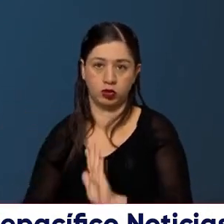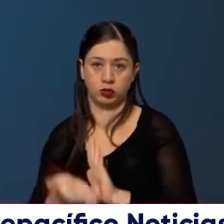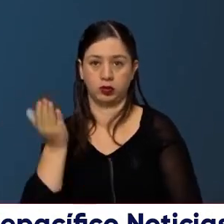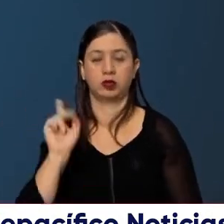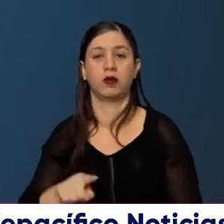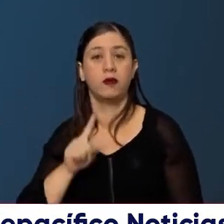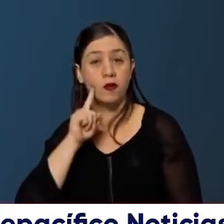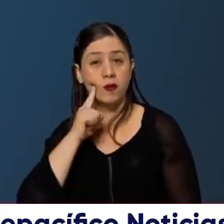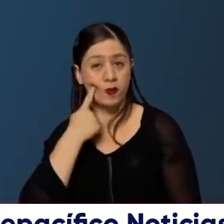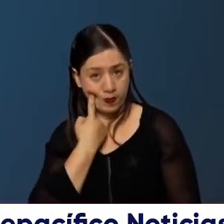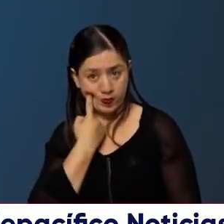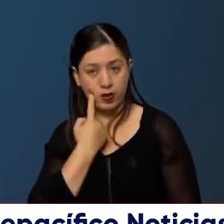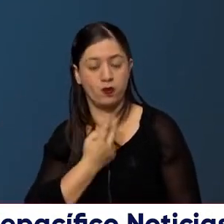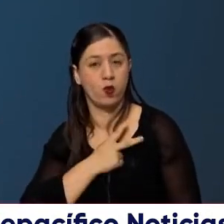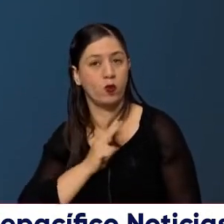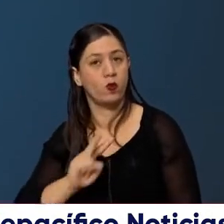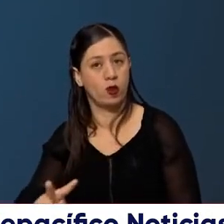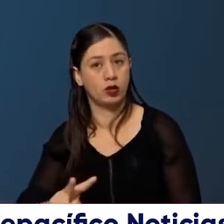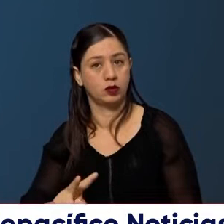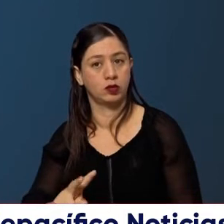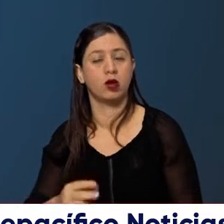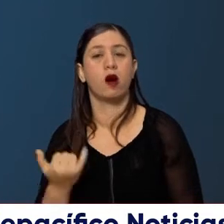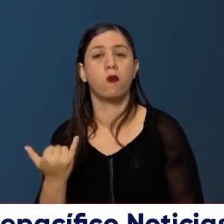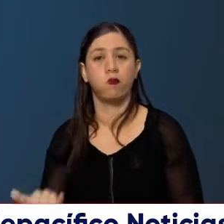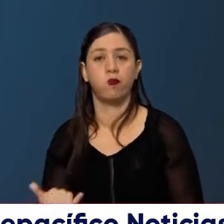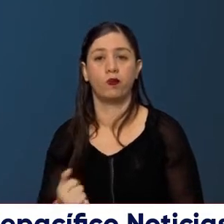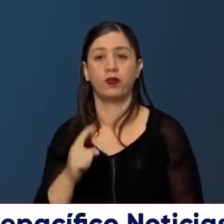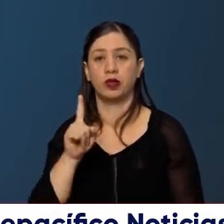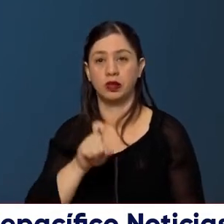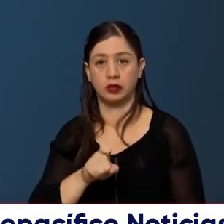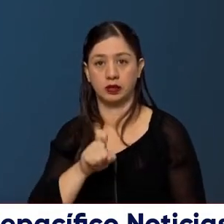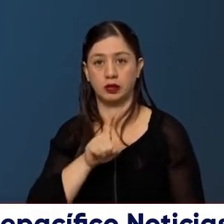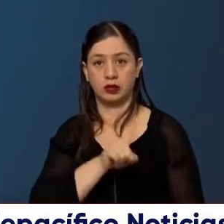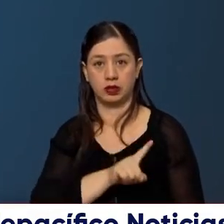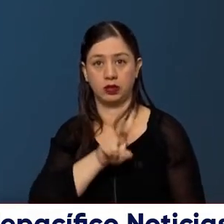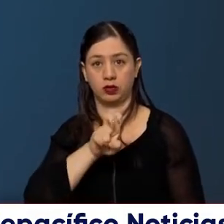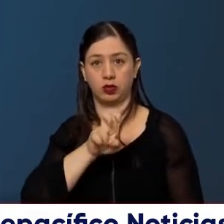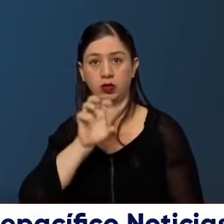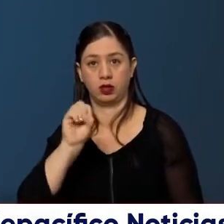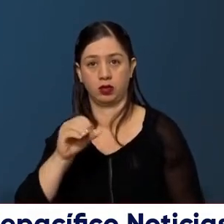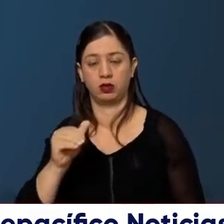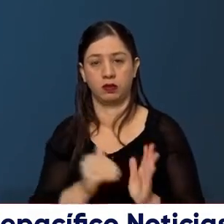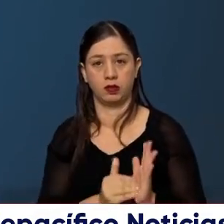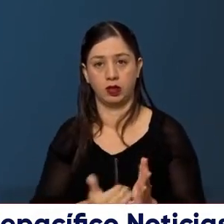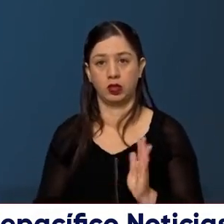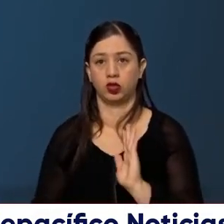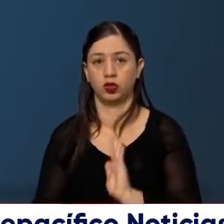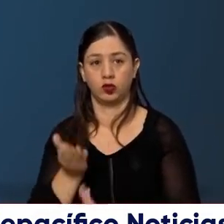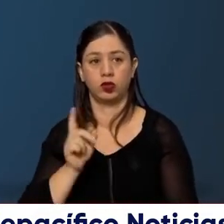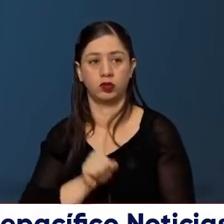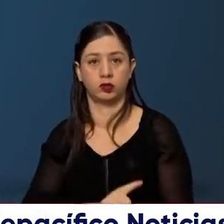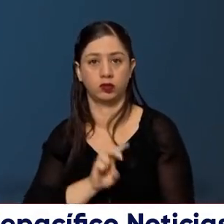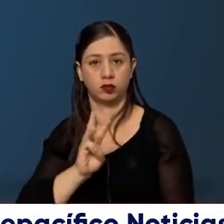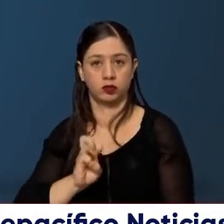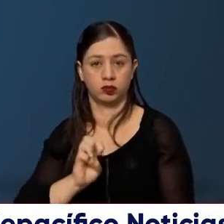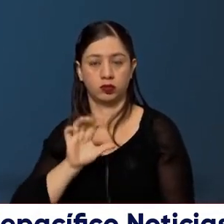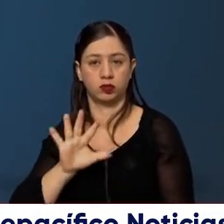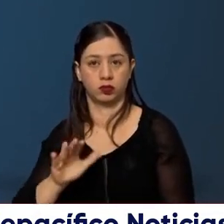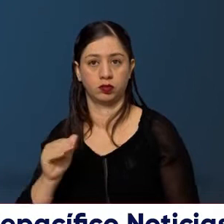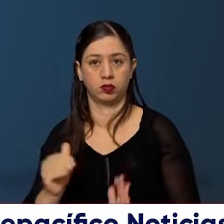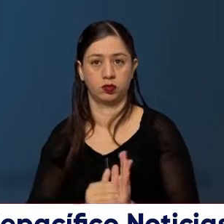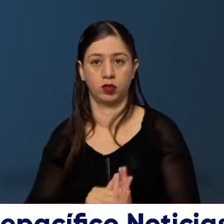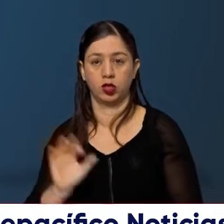el limón común vallecaucano, que el bulto pasó de 170 mil a 185 mil con una variación